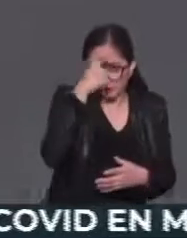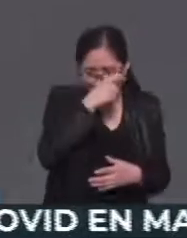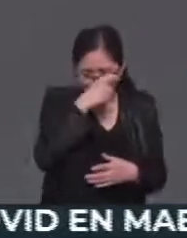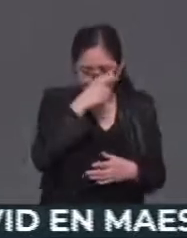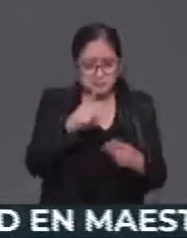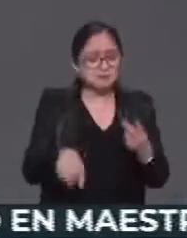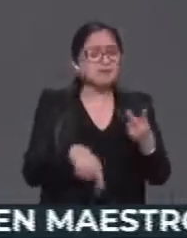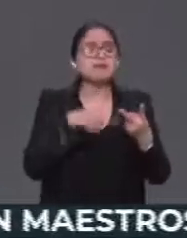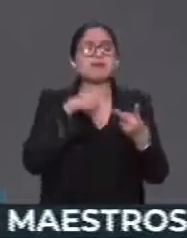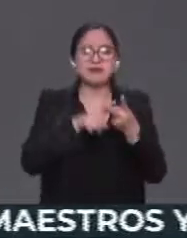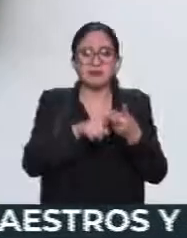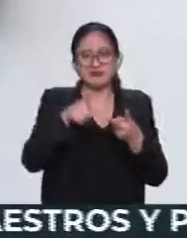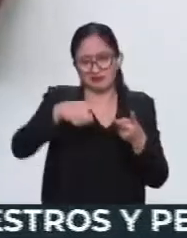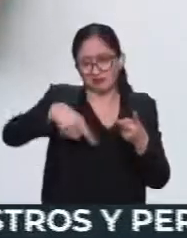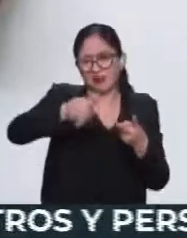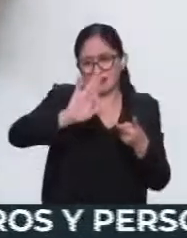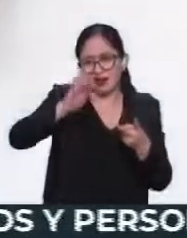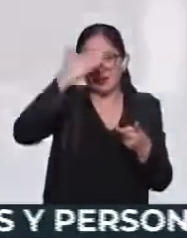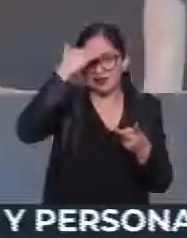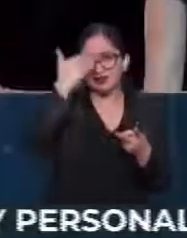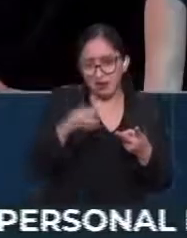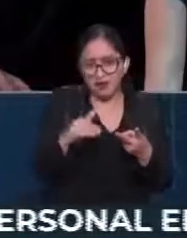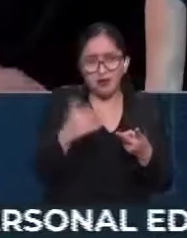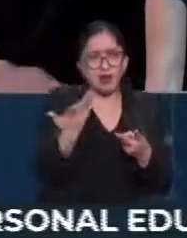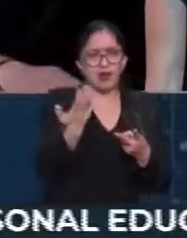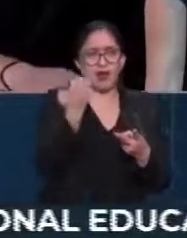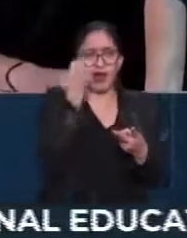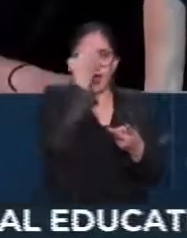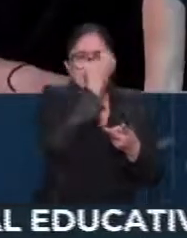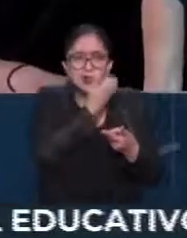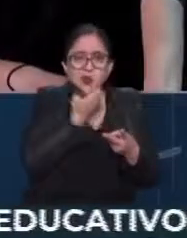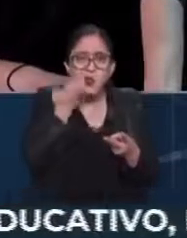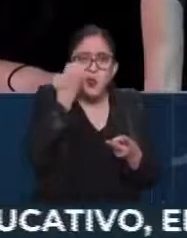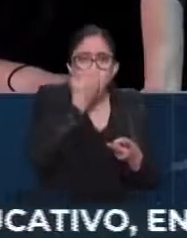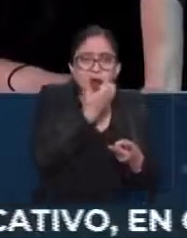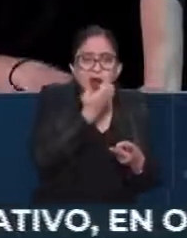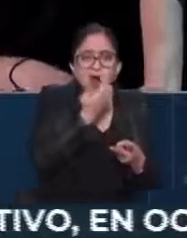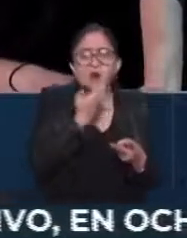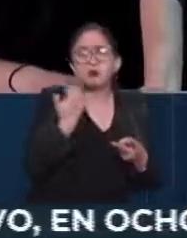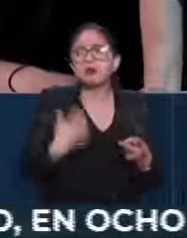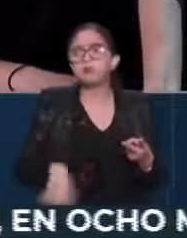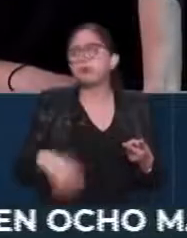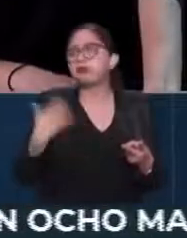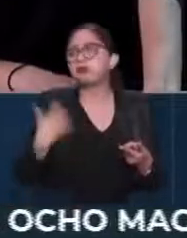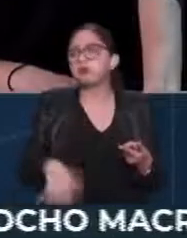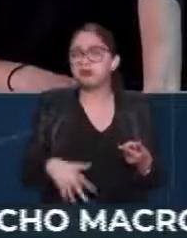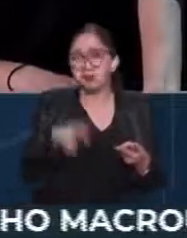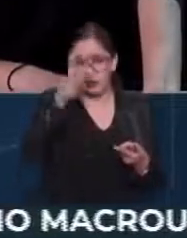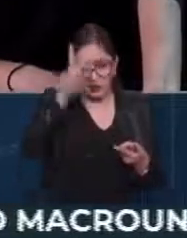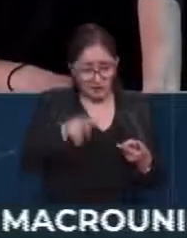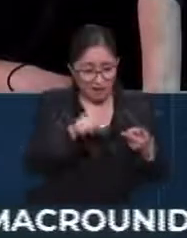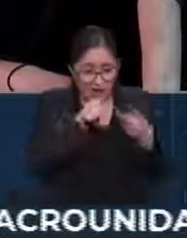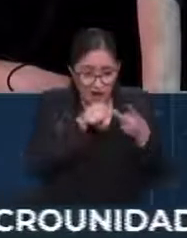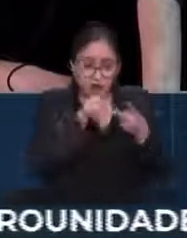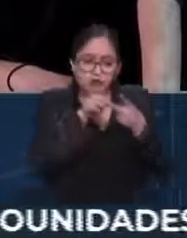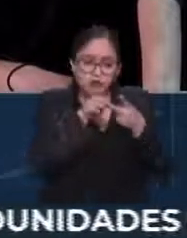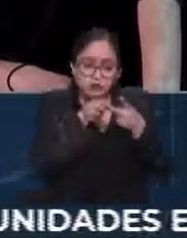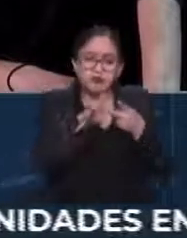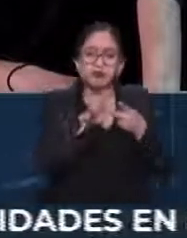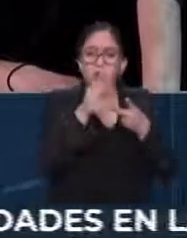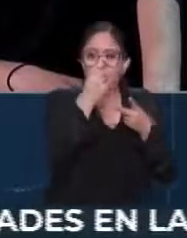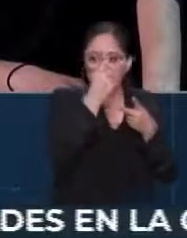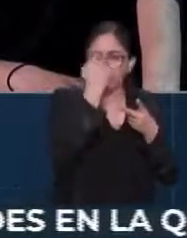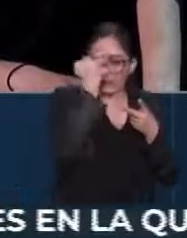las escuelas. Y las escuelas tienen dos características que hay que cuidar. Una, no